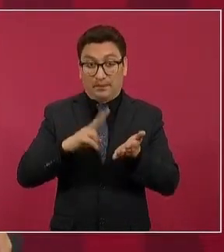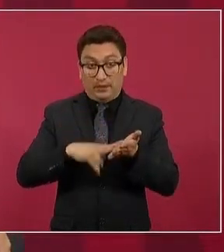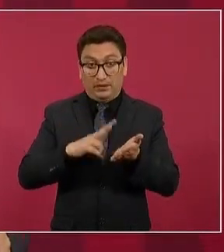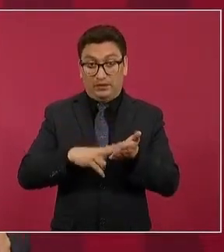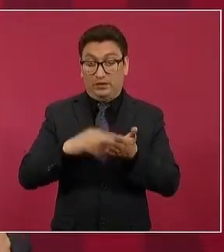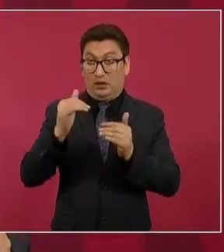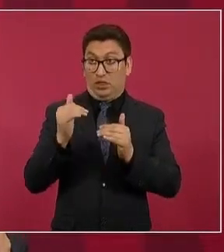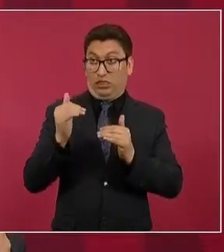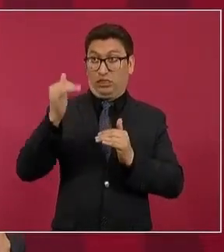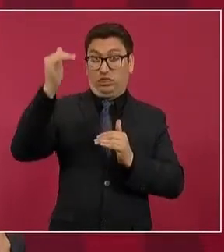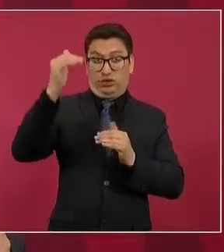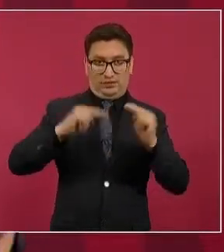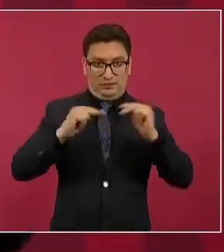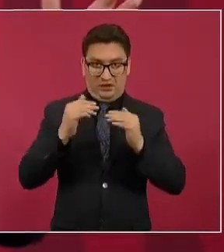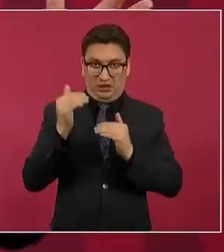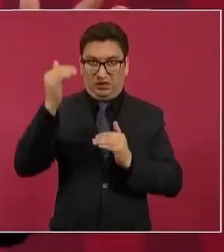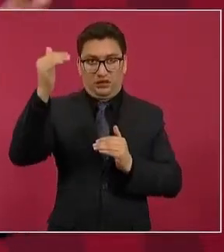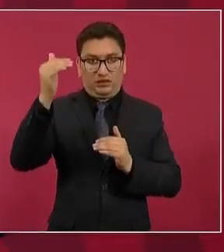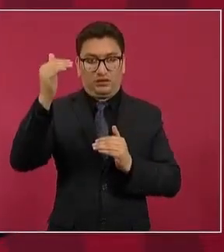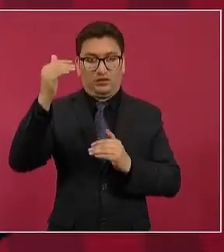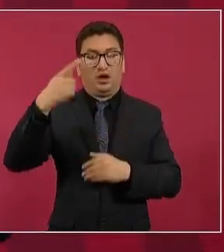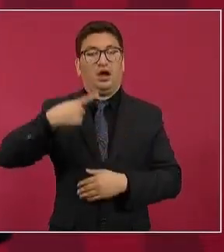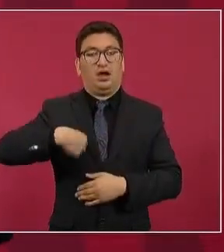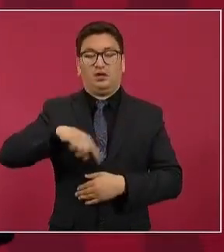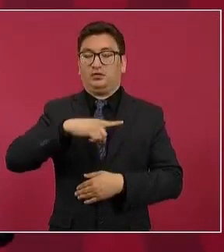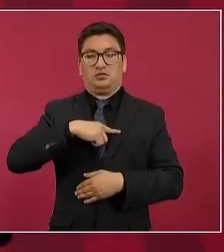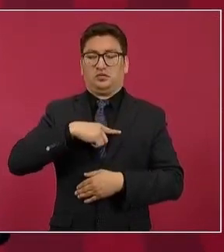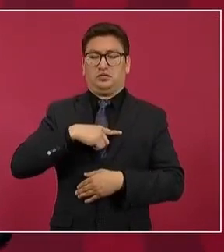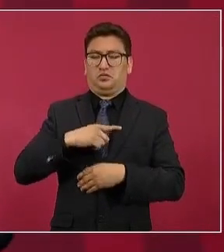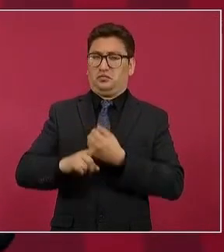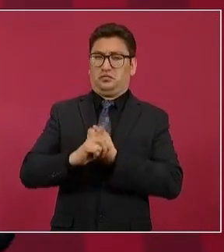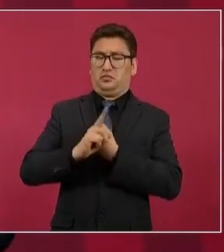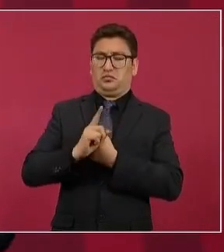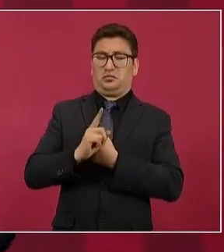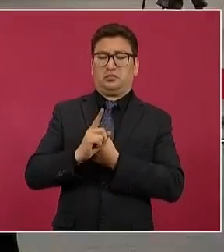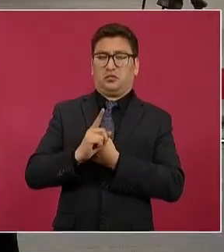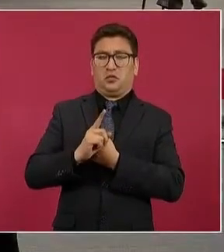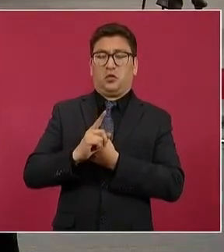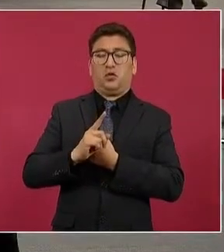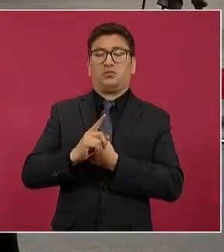que está arriba, pues no nos afecta mucho porque